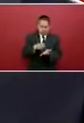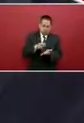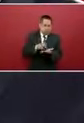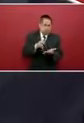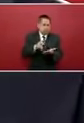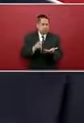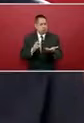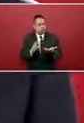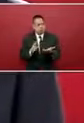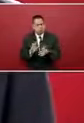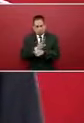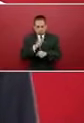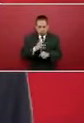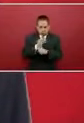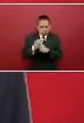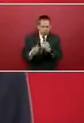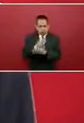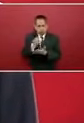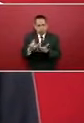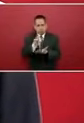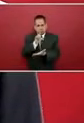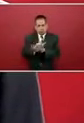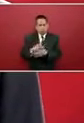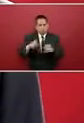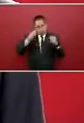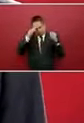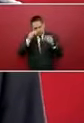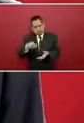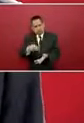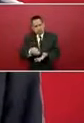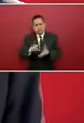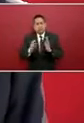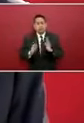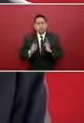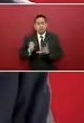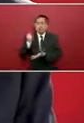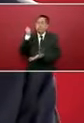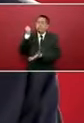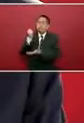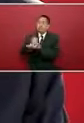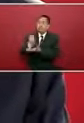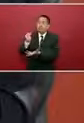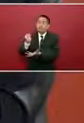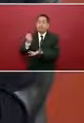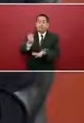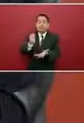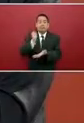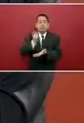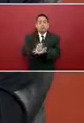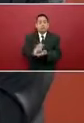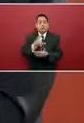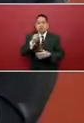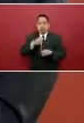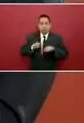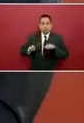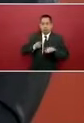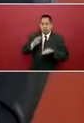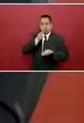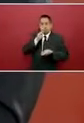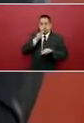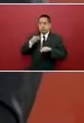modificar, aprobar nuevas leyes y para aprobar el presupuesto, pero no